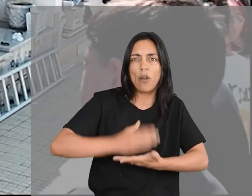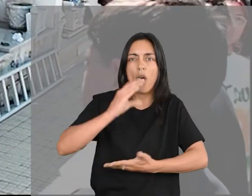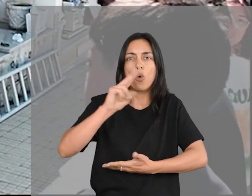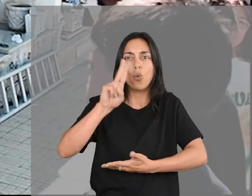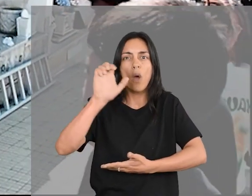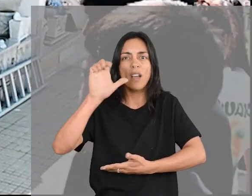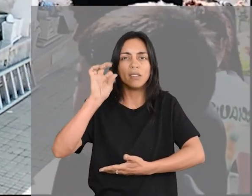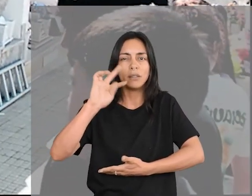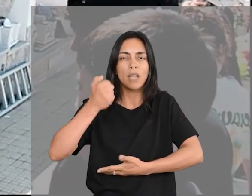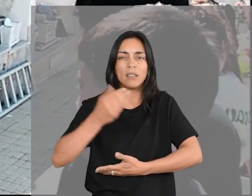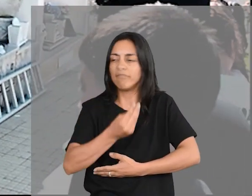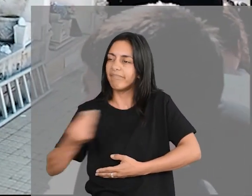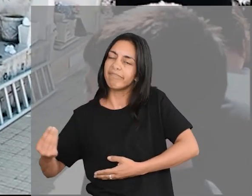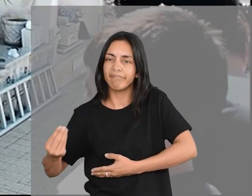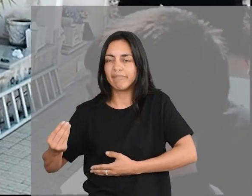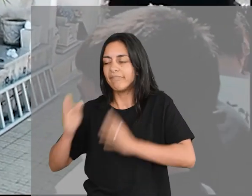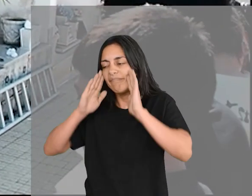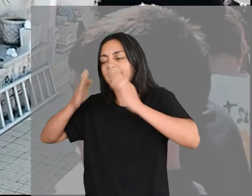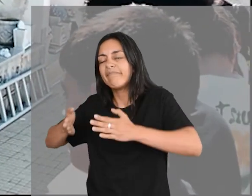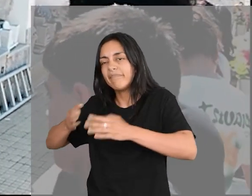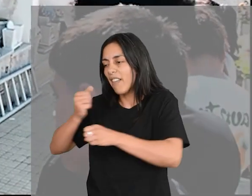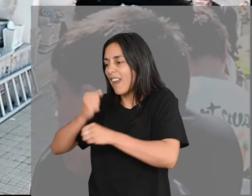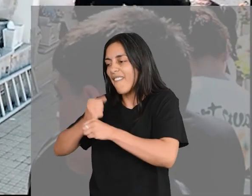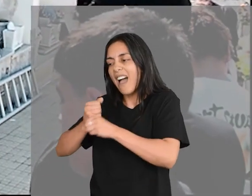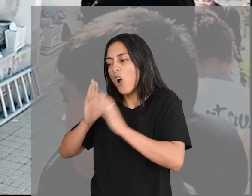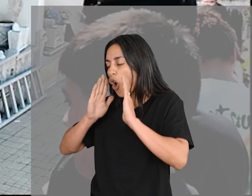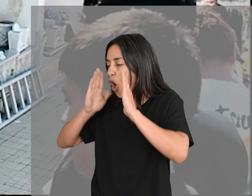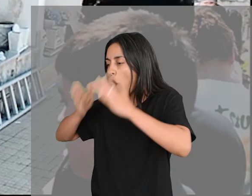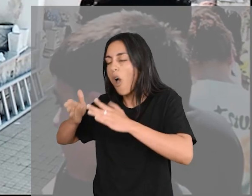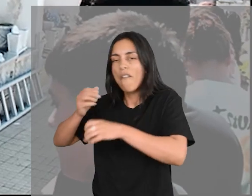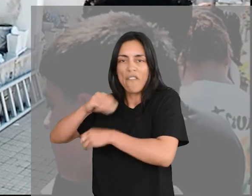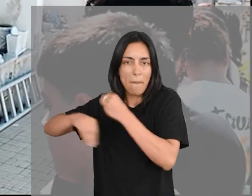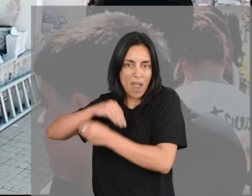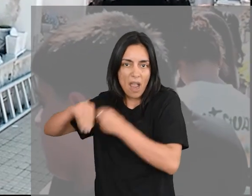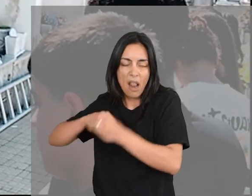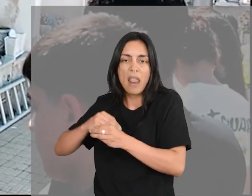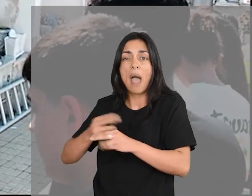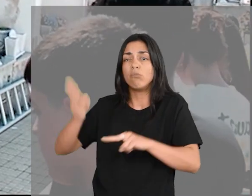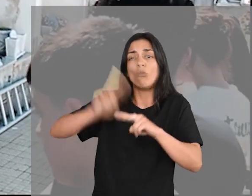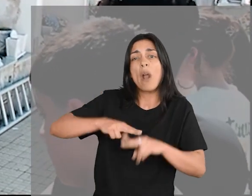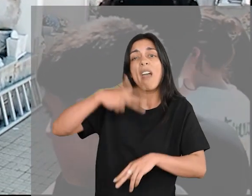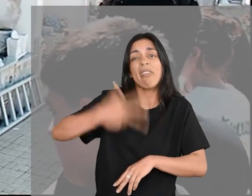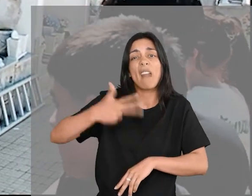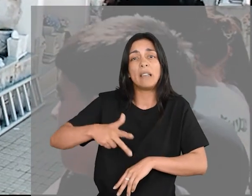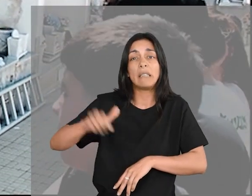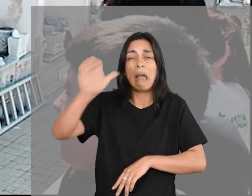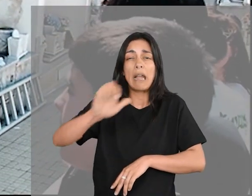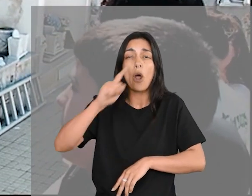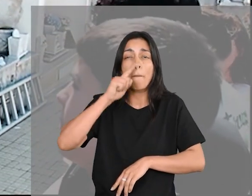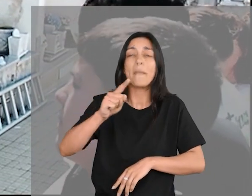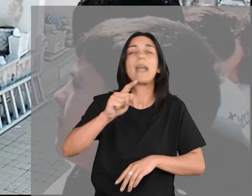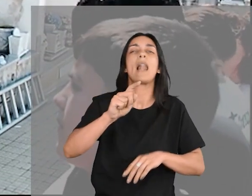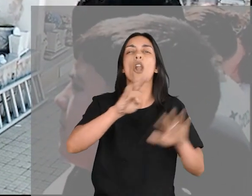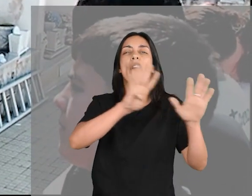Lindolfo Cuestas. Se retiró de la actividad política en 1904 y se dedicó a su familia y la medicina. Falleció el 13 de enero